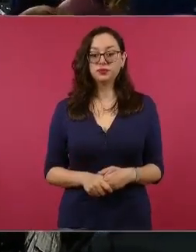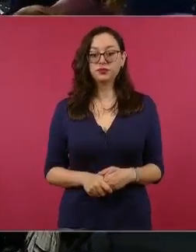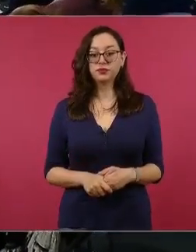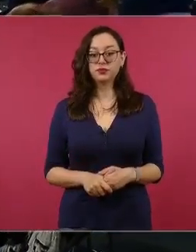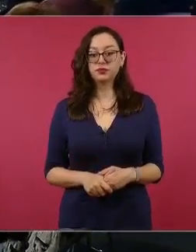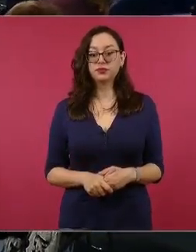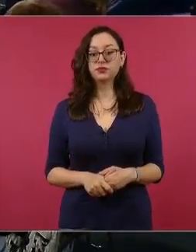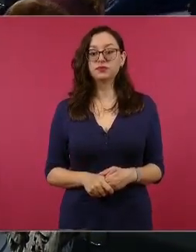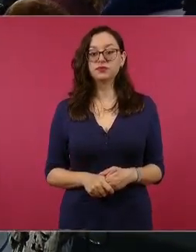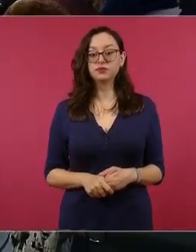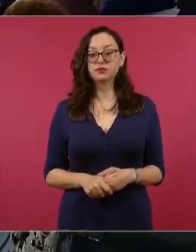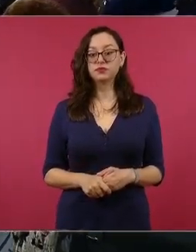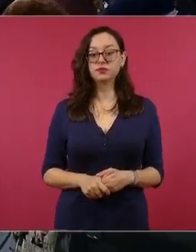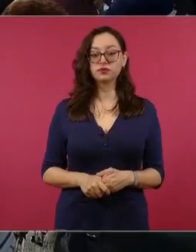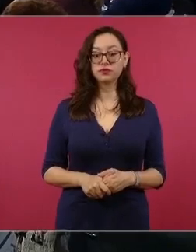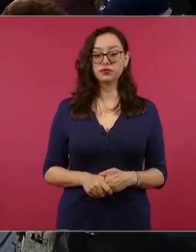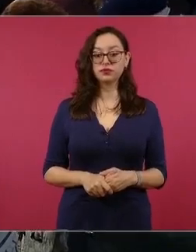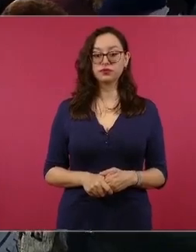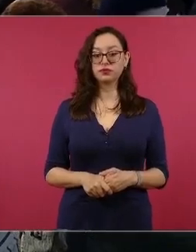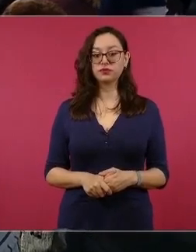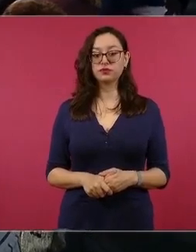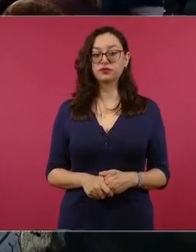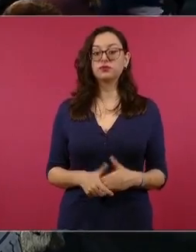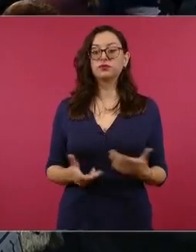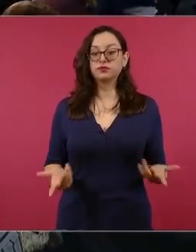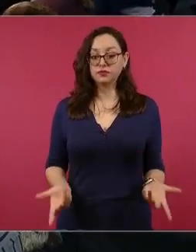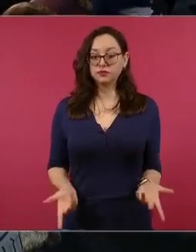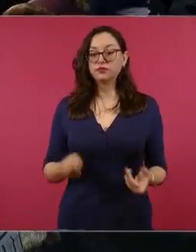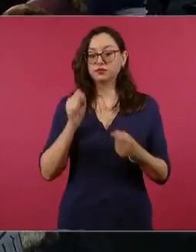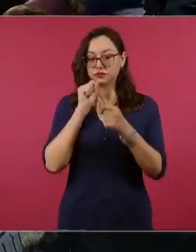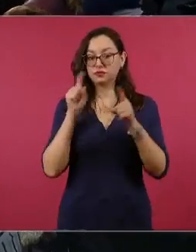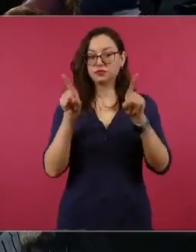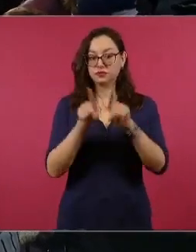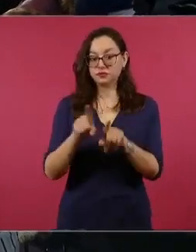nosotros avanzamos mucho en la entrega de becas